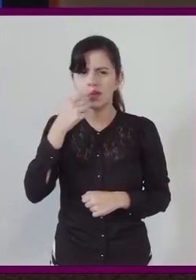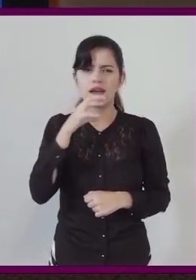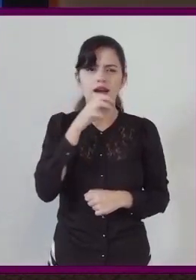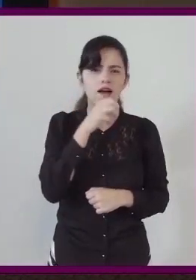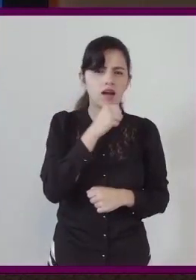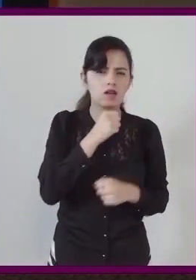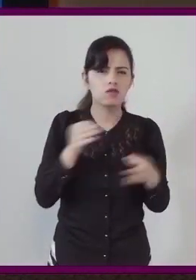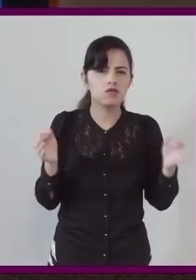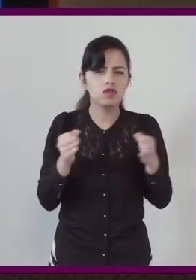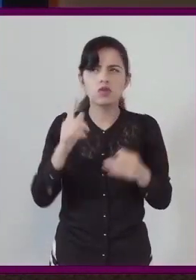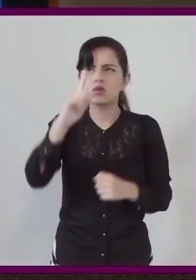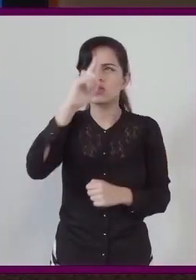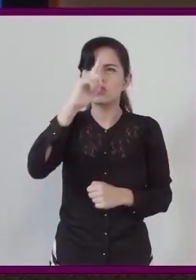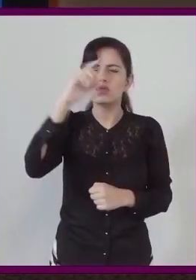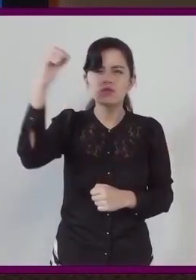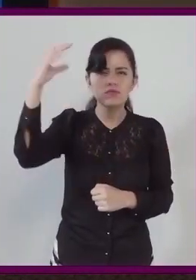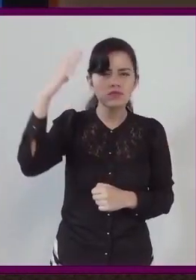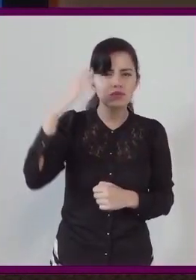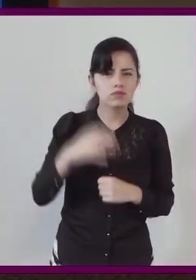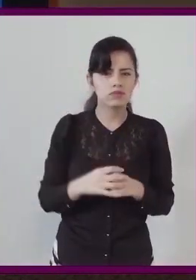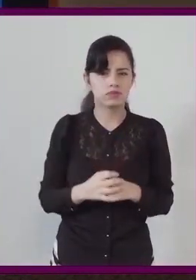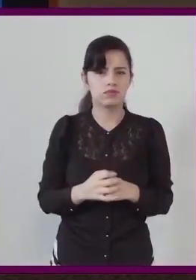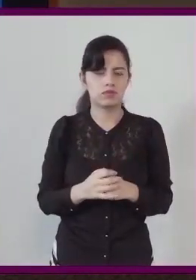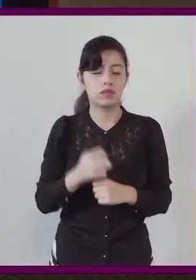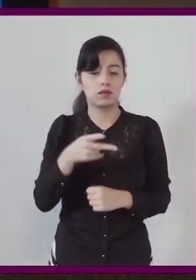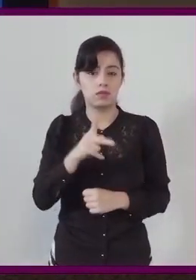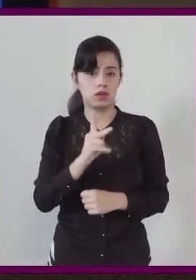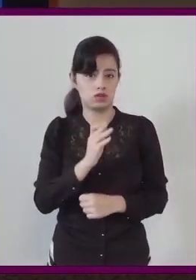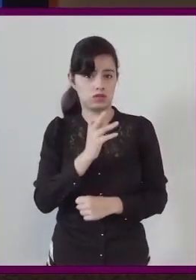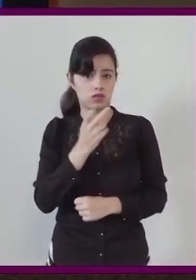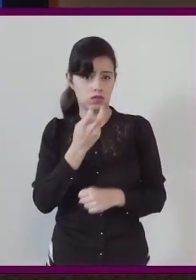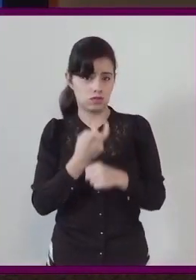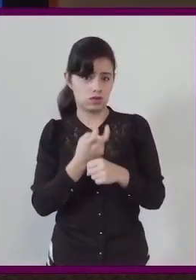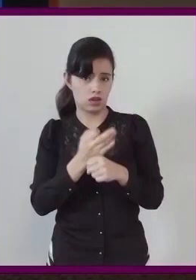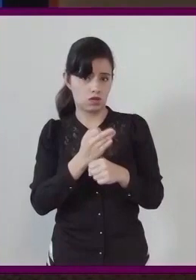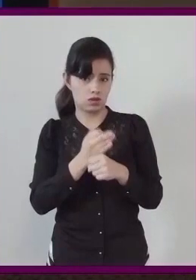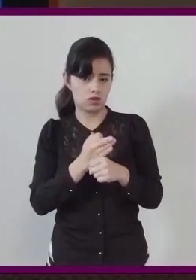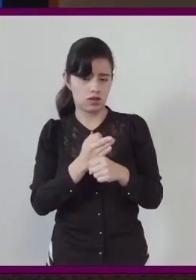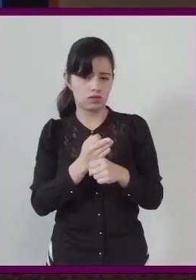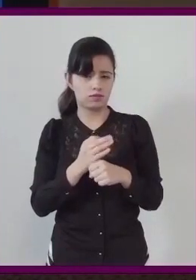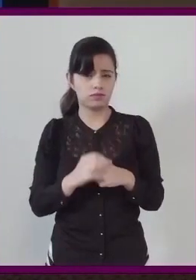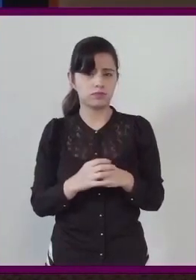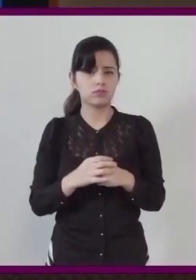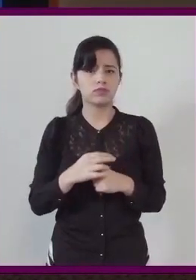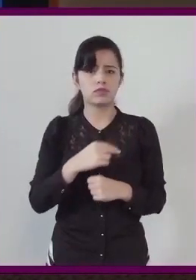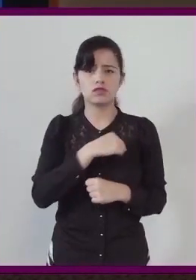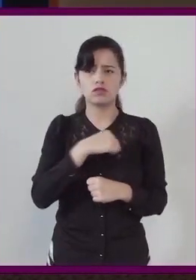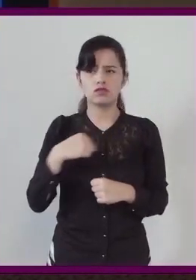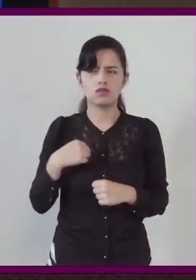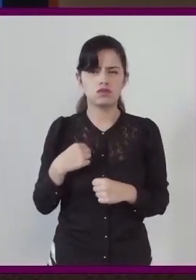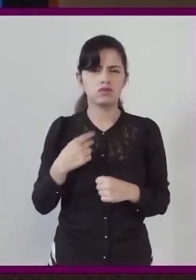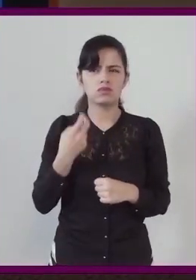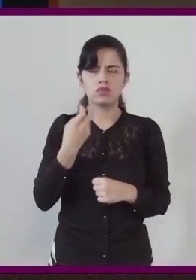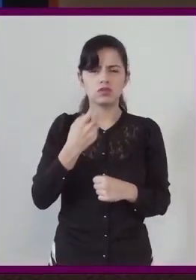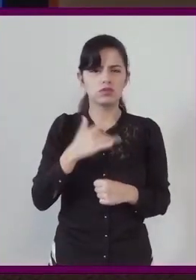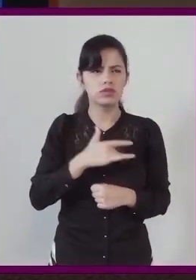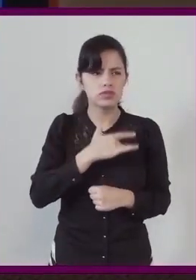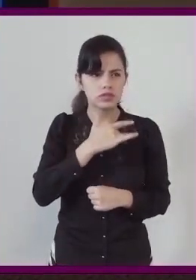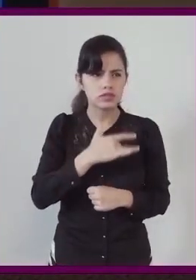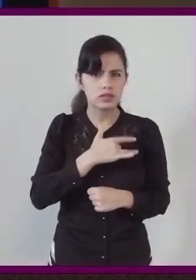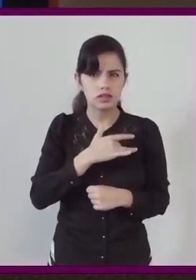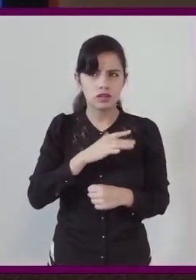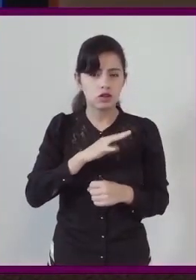temperatura, la luz. Pero para que este momento tenga sentido, es imposible que tengamos todos esos